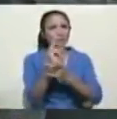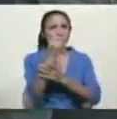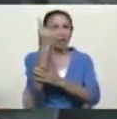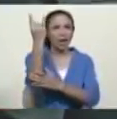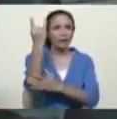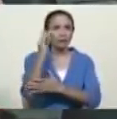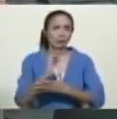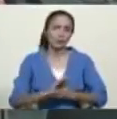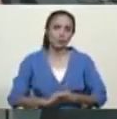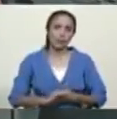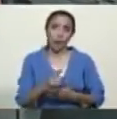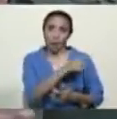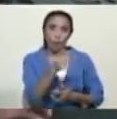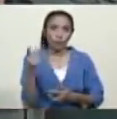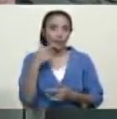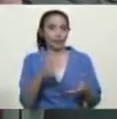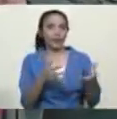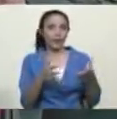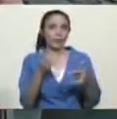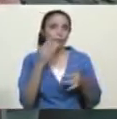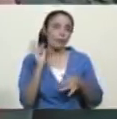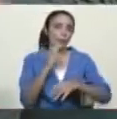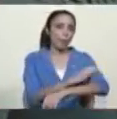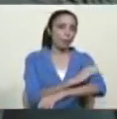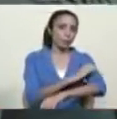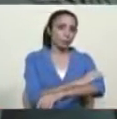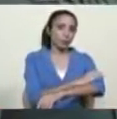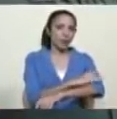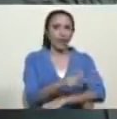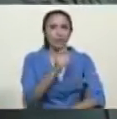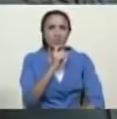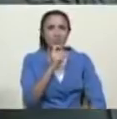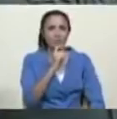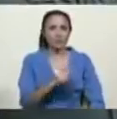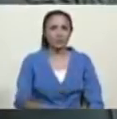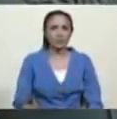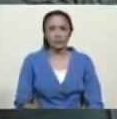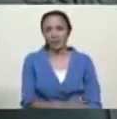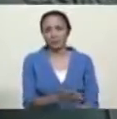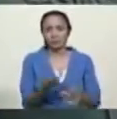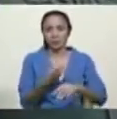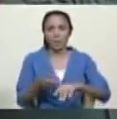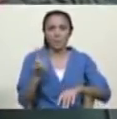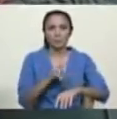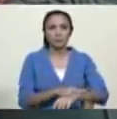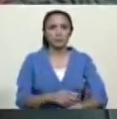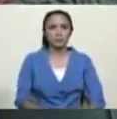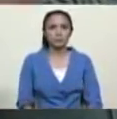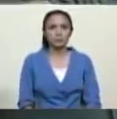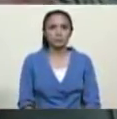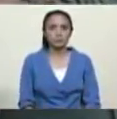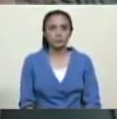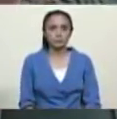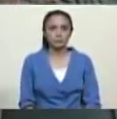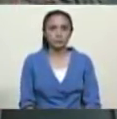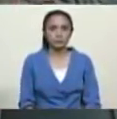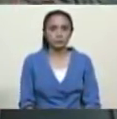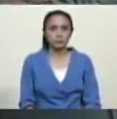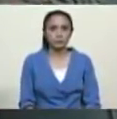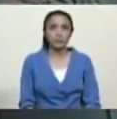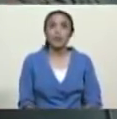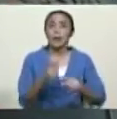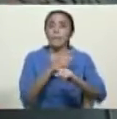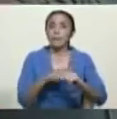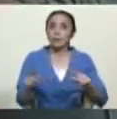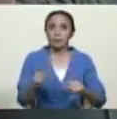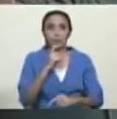Gana, que ustedes ganen una elección va a ser más difícil que subir un corozo, ¿oyeron? Pero mucho más